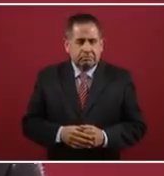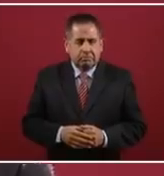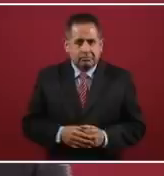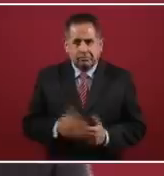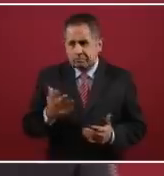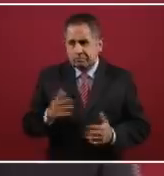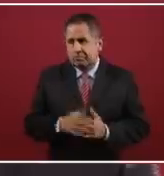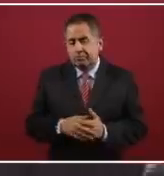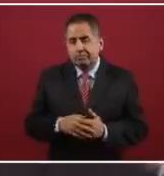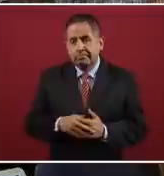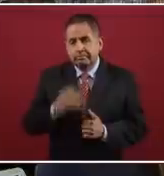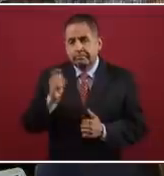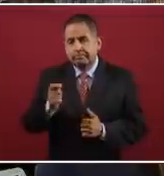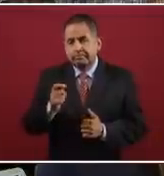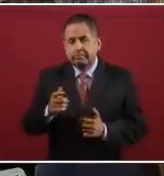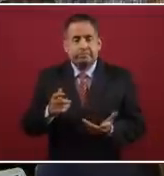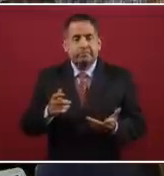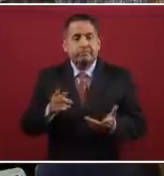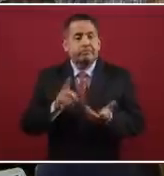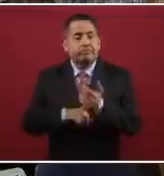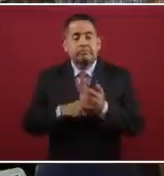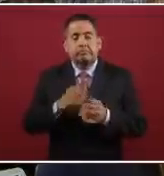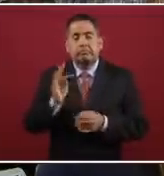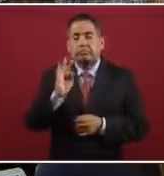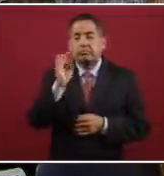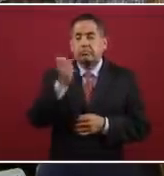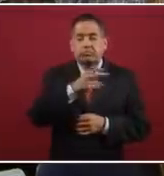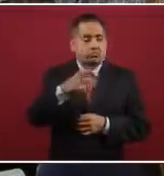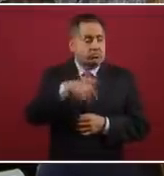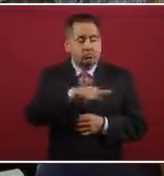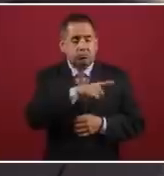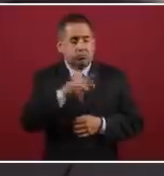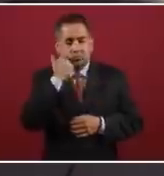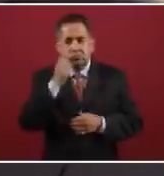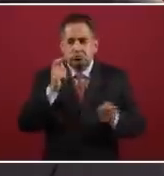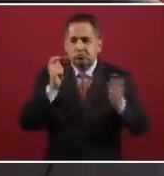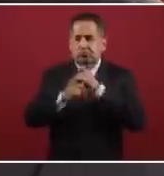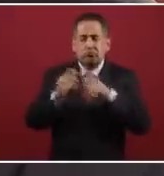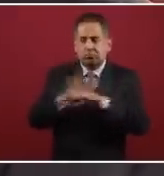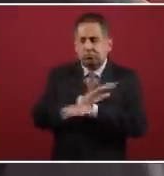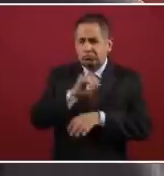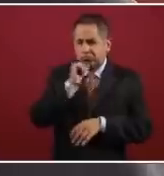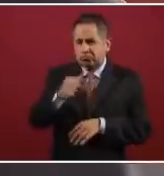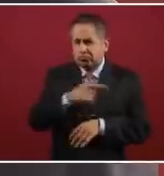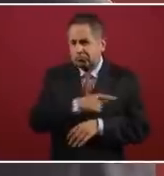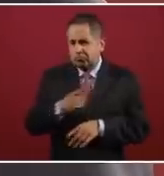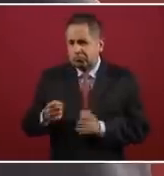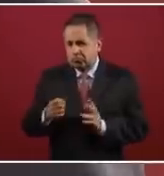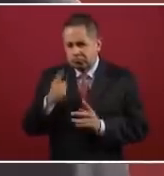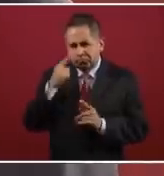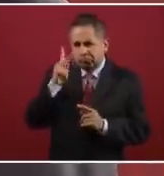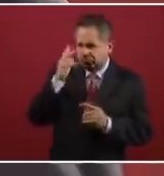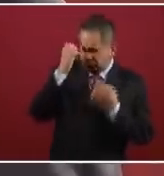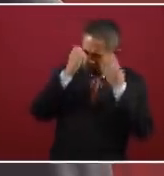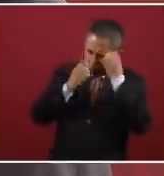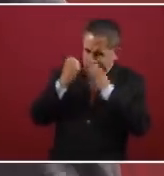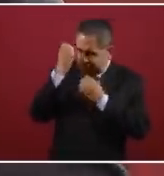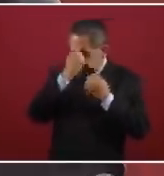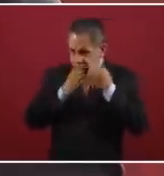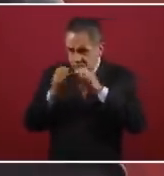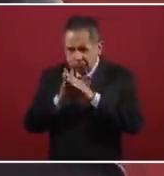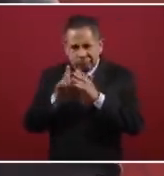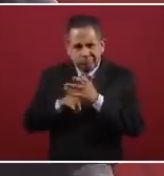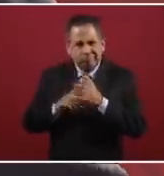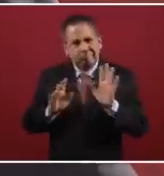porque hasta hay quienes no se proponen transformar, pero cuando menos se dedican al análisis de